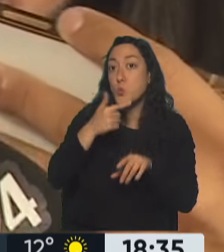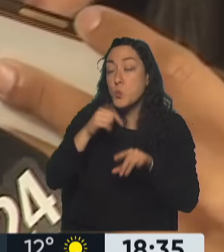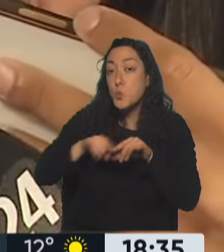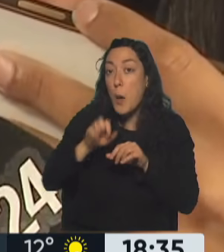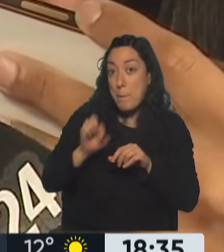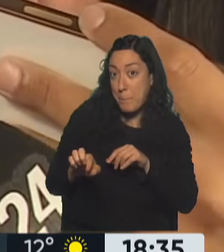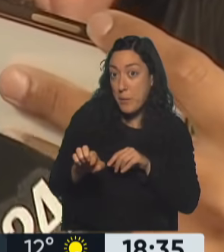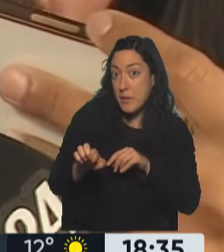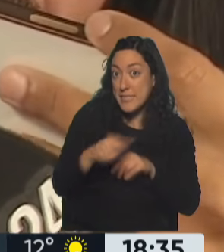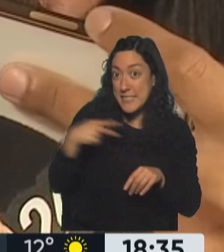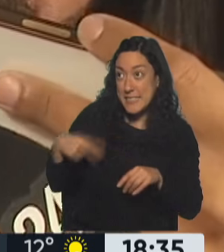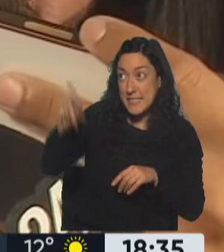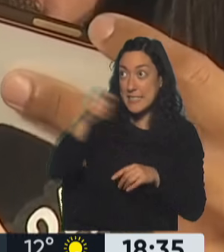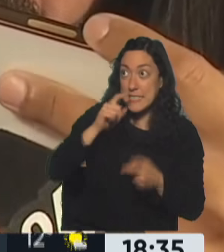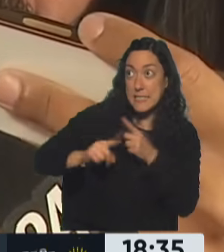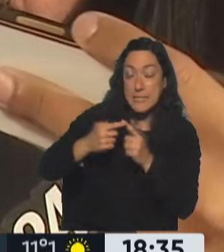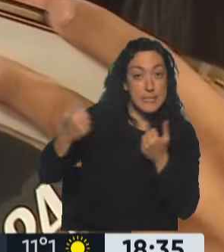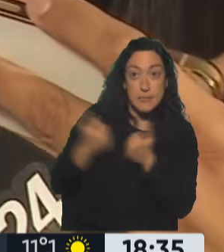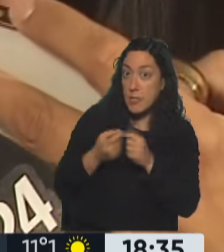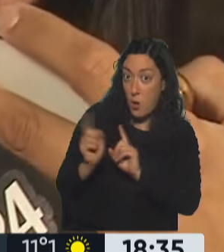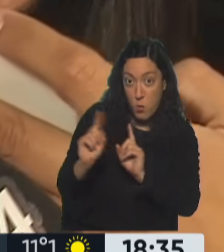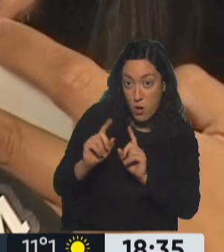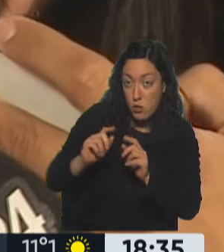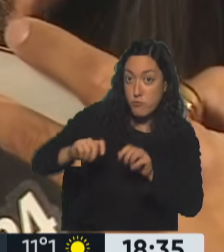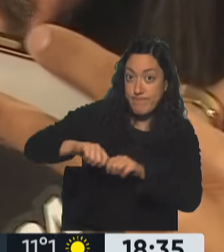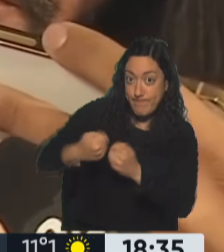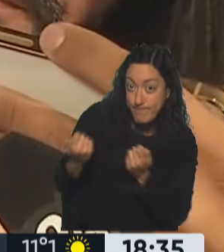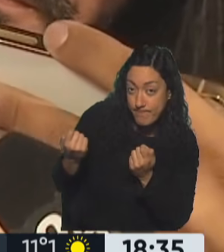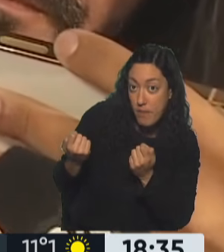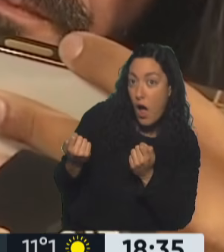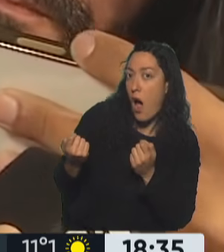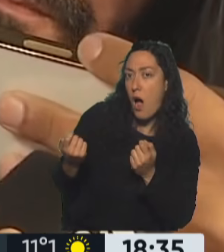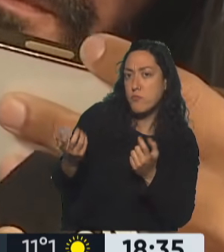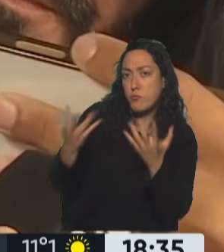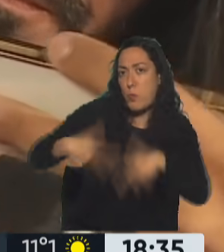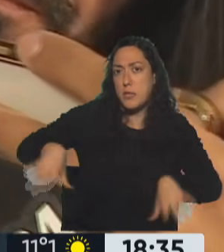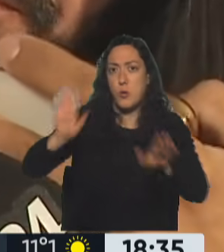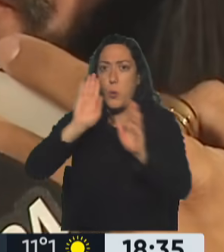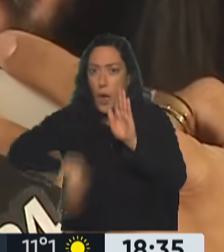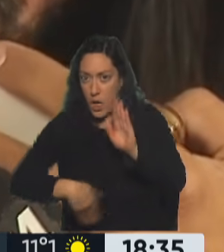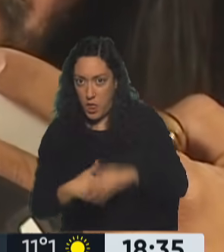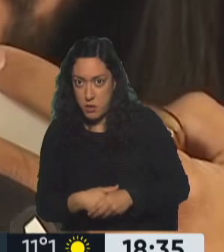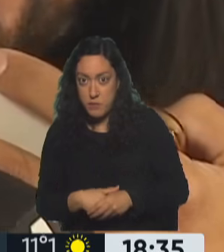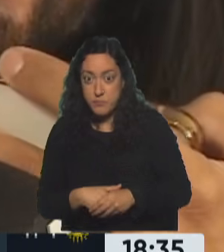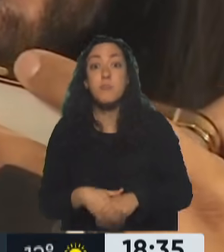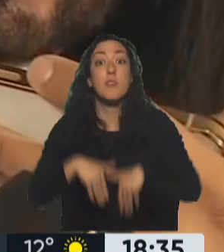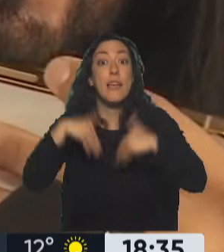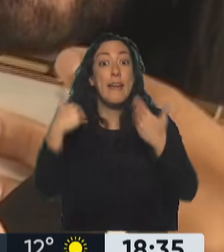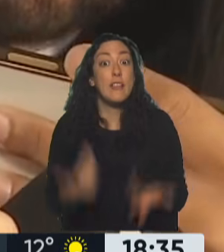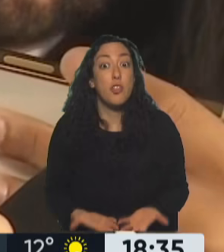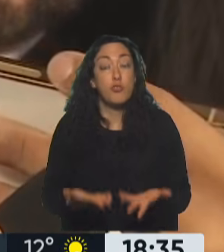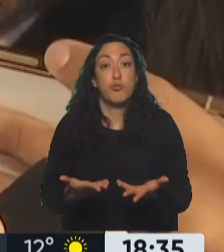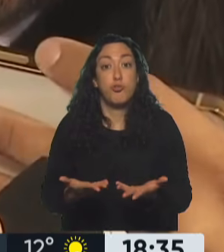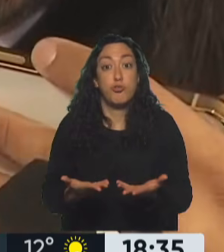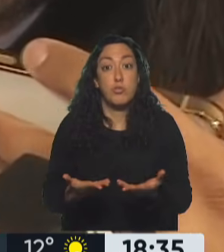relación comercial, se desactiva automáticamente. O sea que además de todo, le van a generar un daño enorme